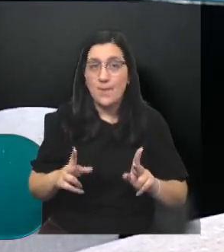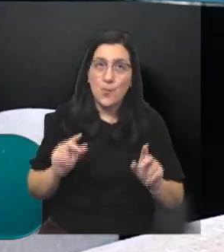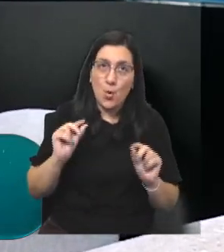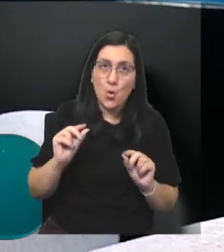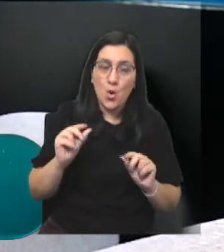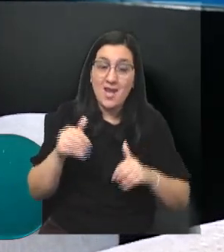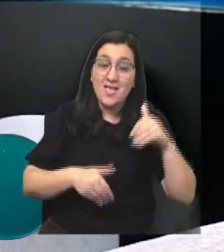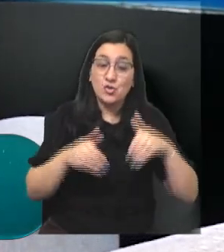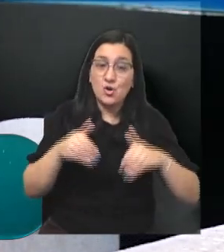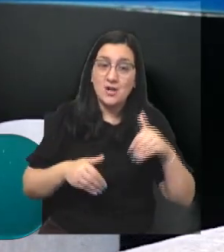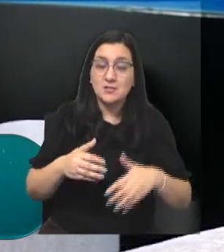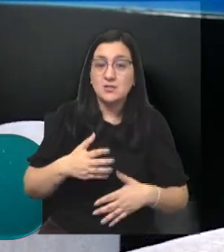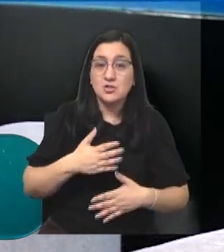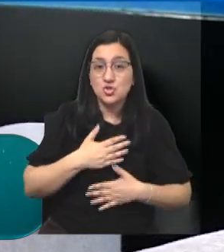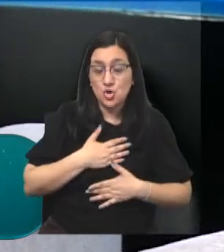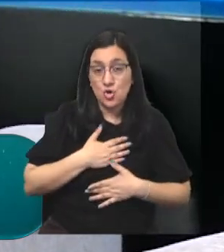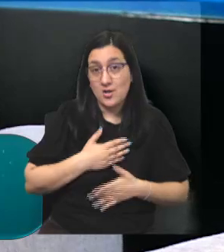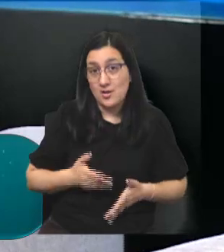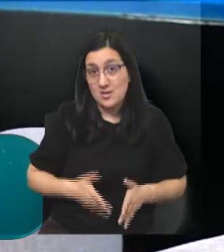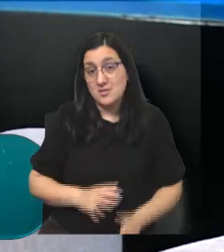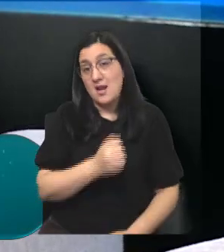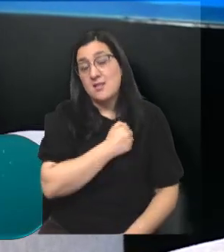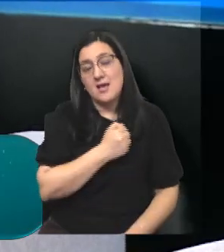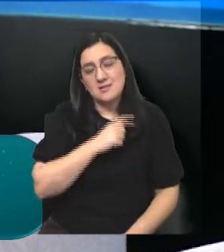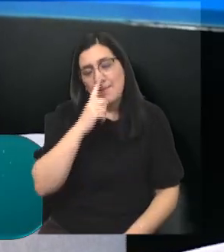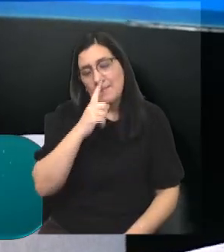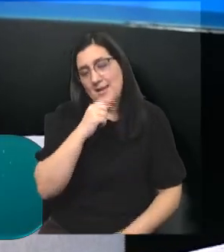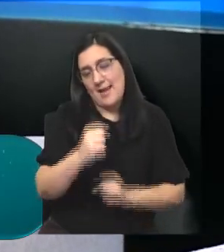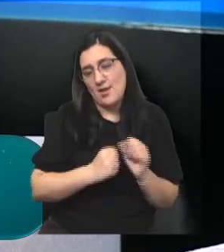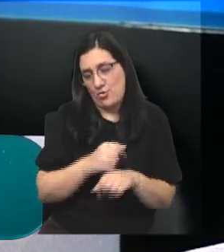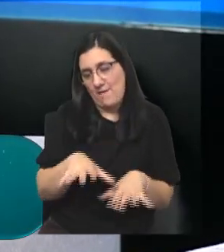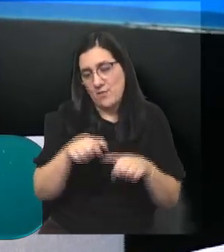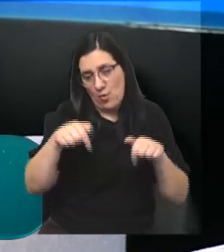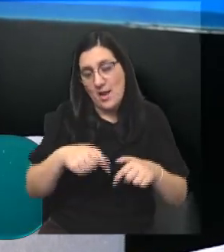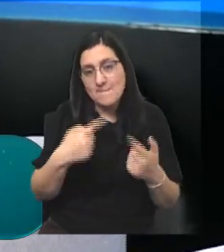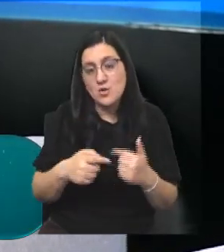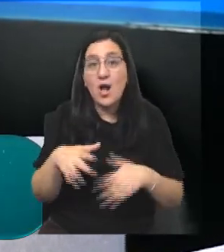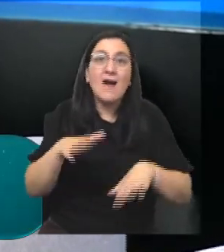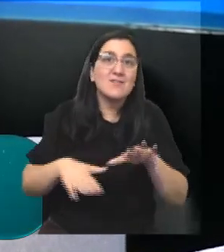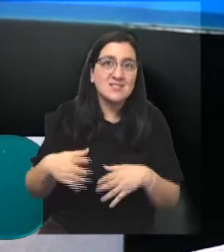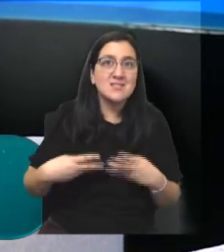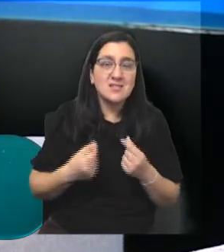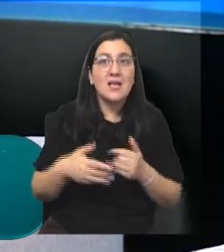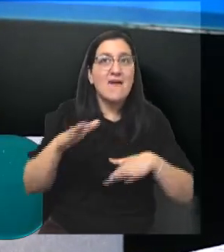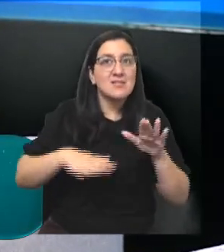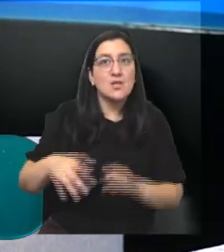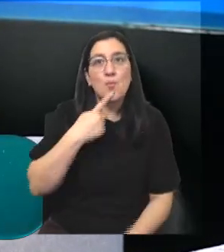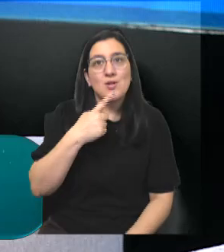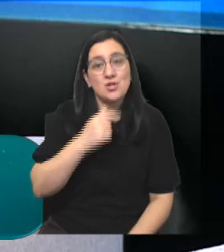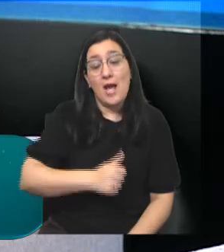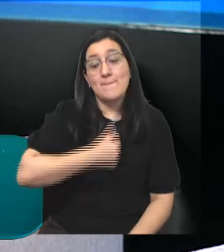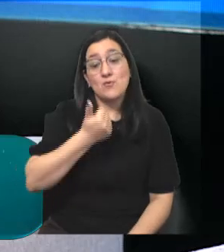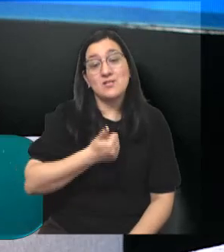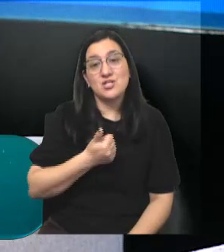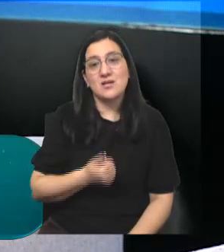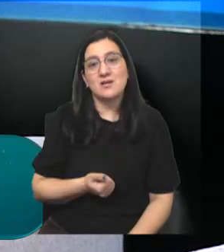electorales, y que yo, por ejemplo, como de Artigas, aunque hace 1000 años que vivo acá, a veces lo vivía esta cuestión de que a veces los políticos aprovechan mucho para